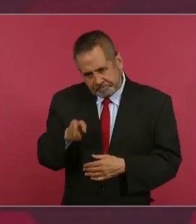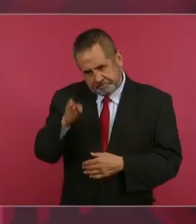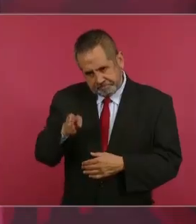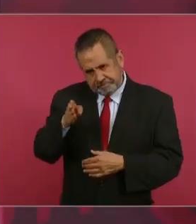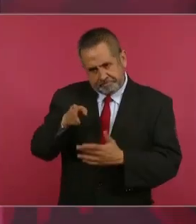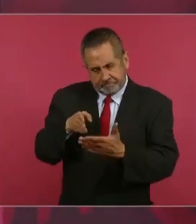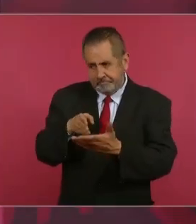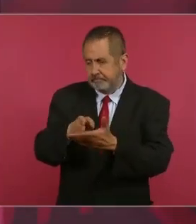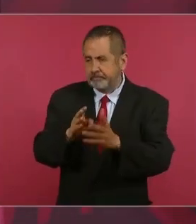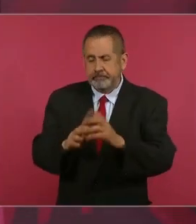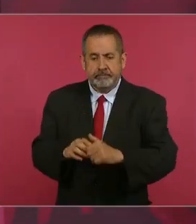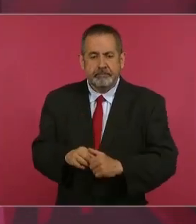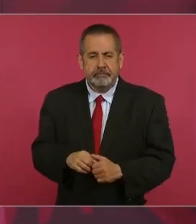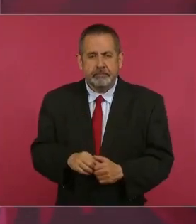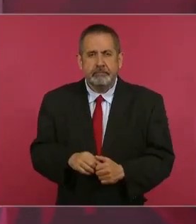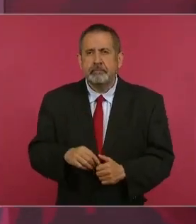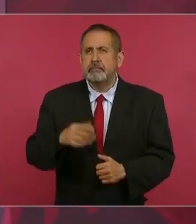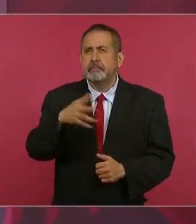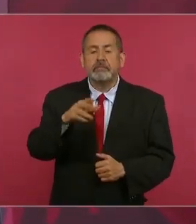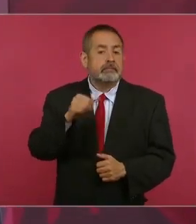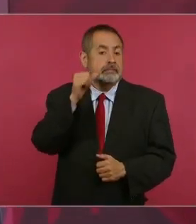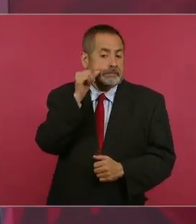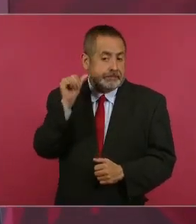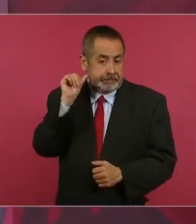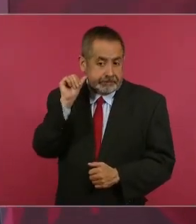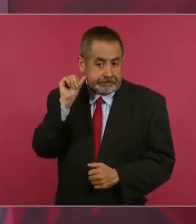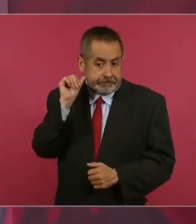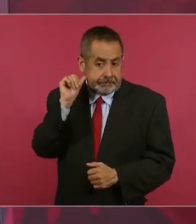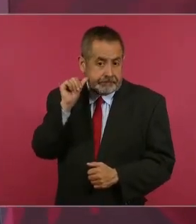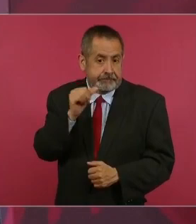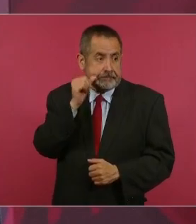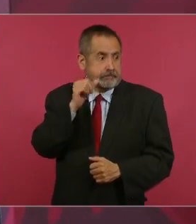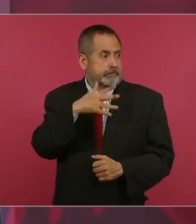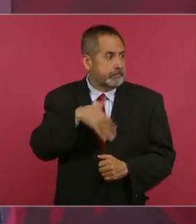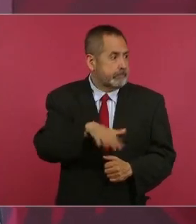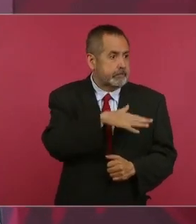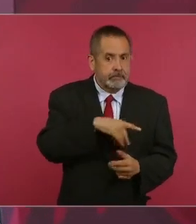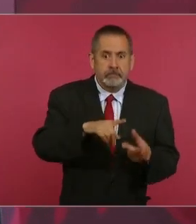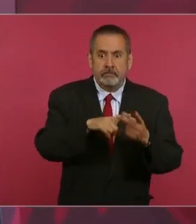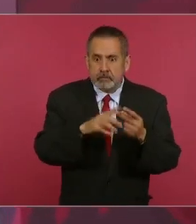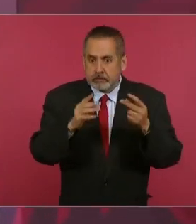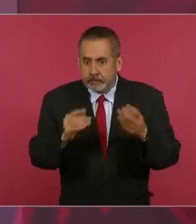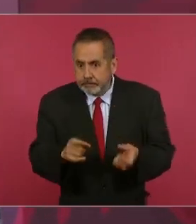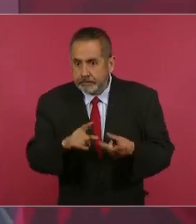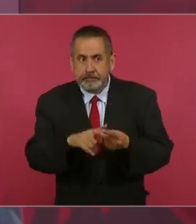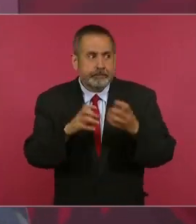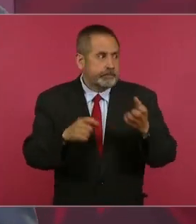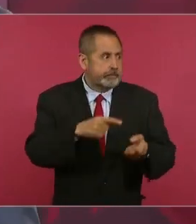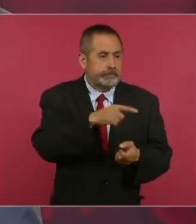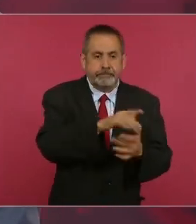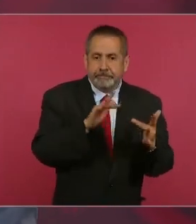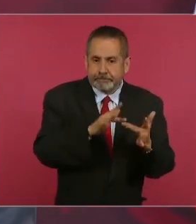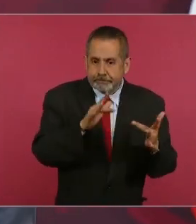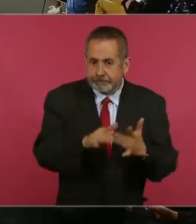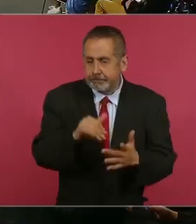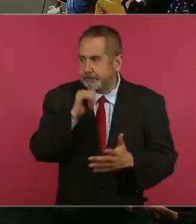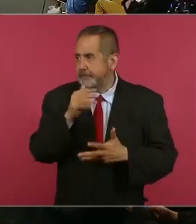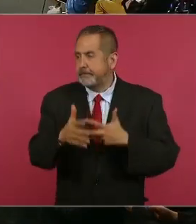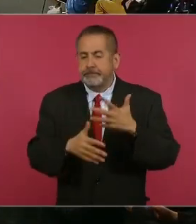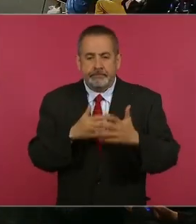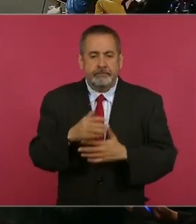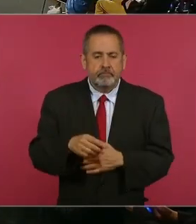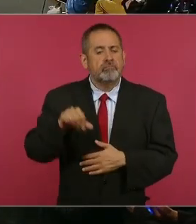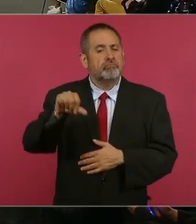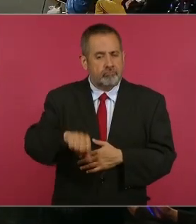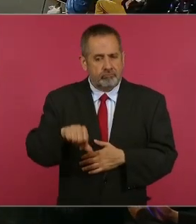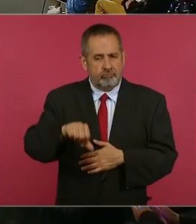pero hasta ayer se les buscaba y no se tenía conocimiento de ellos.